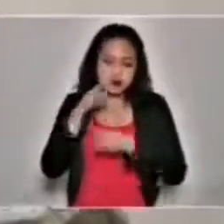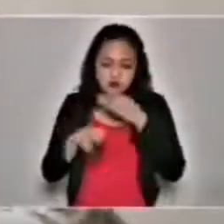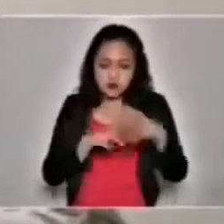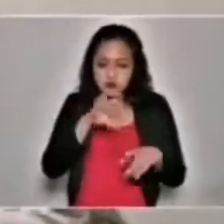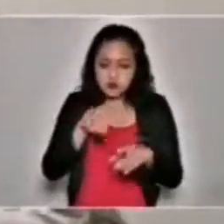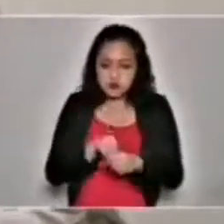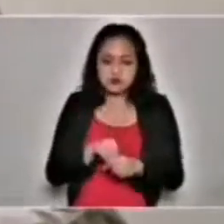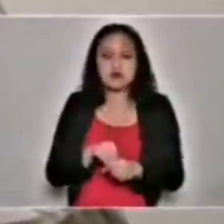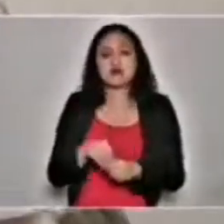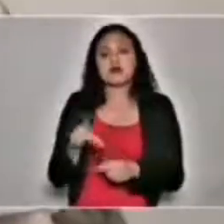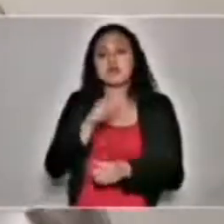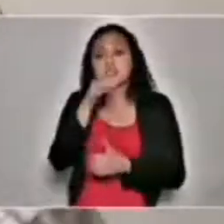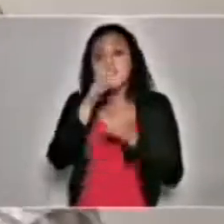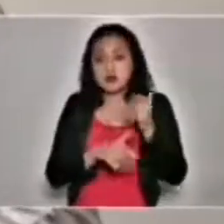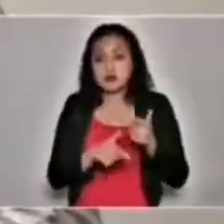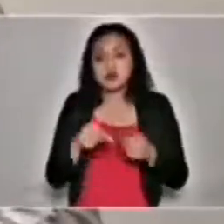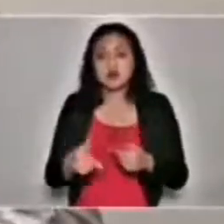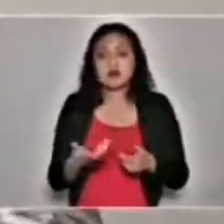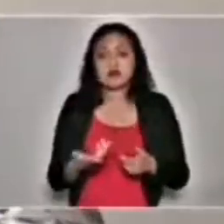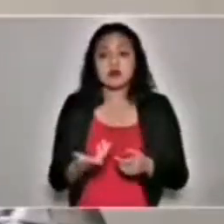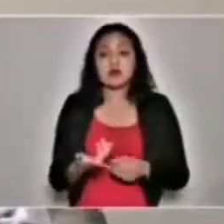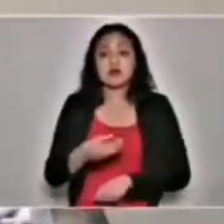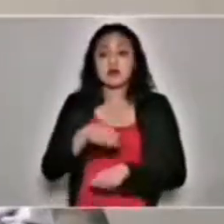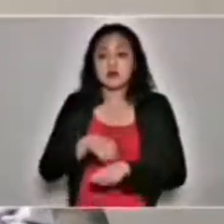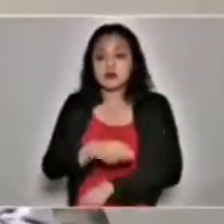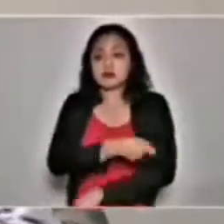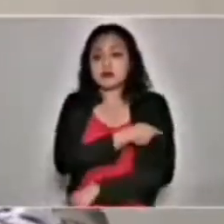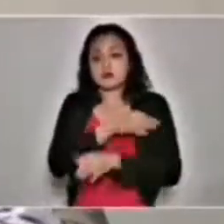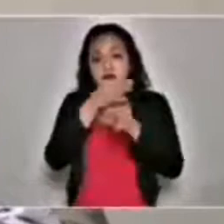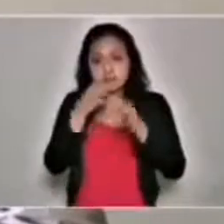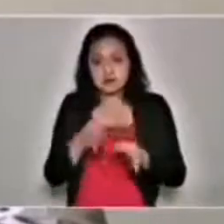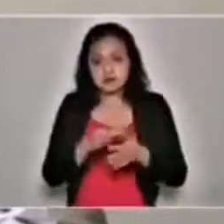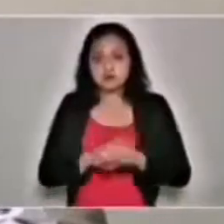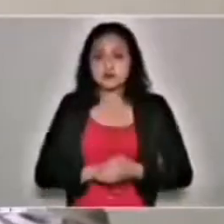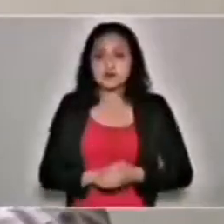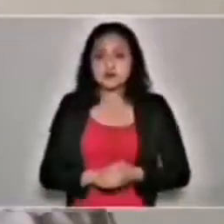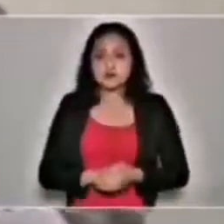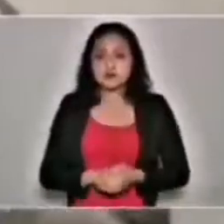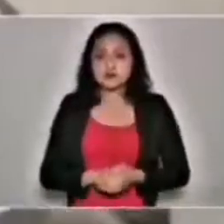la obligación, obviamente, de aplicarla correctamente. Eso es.